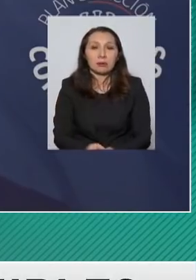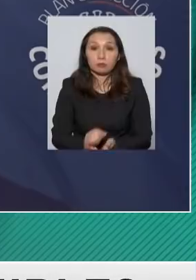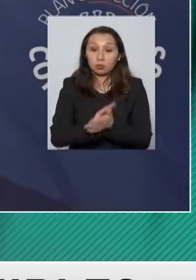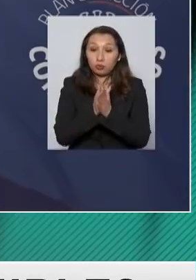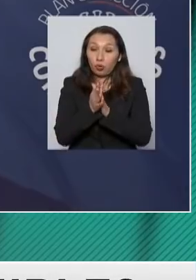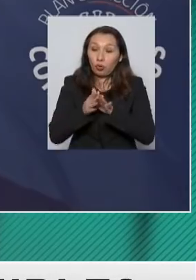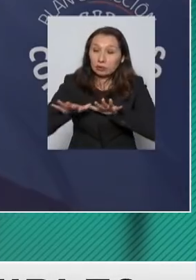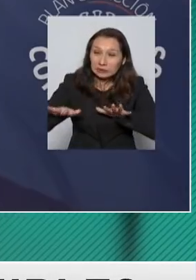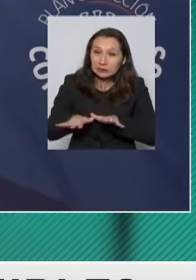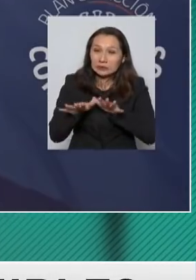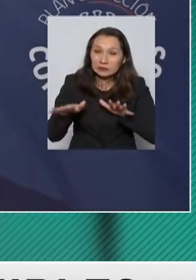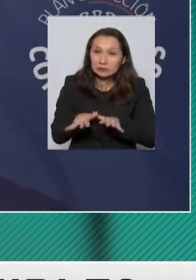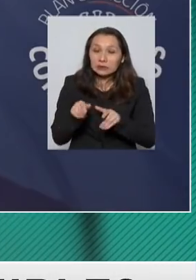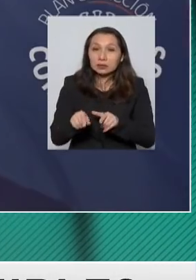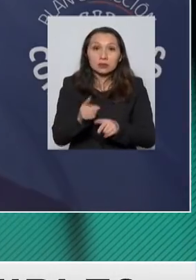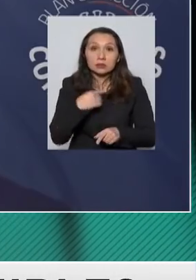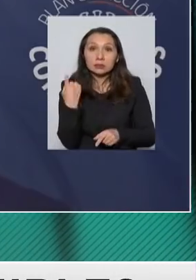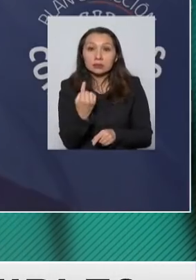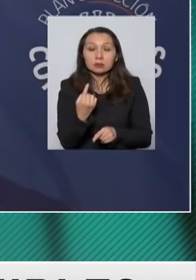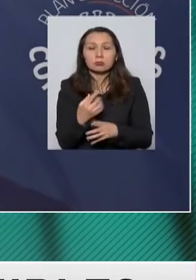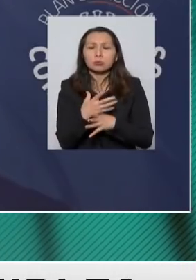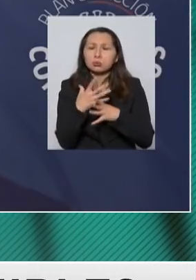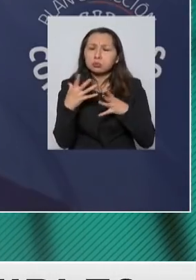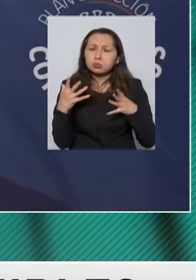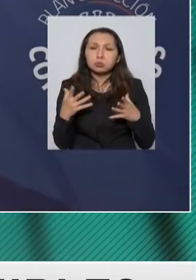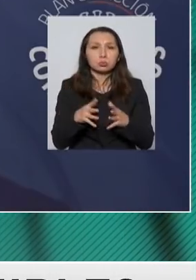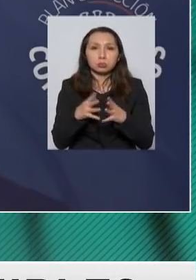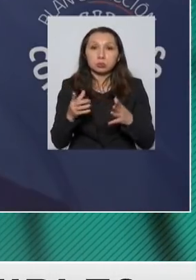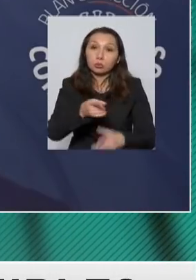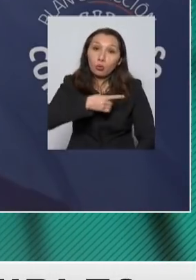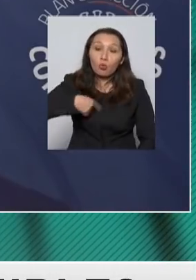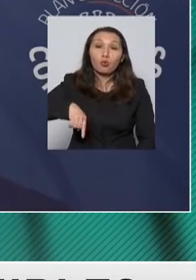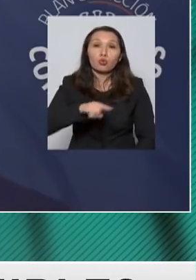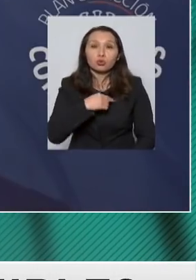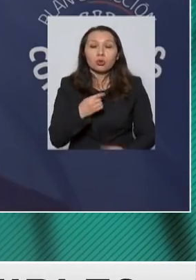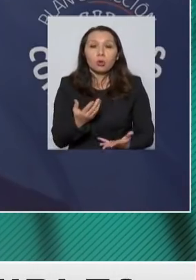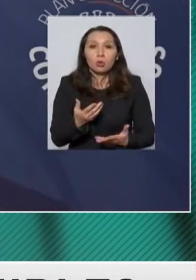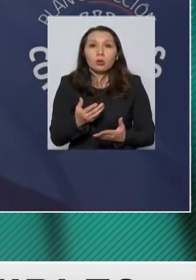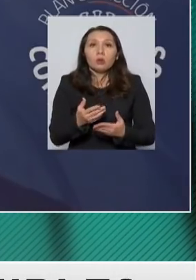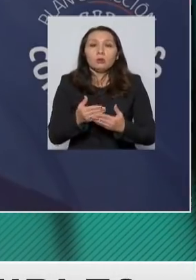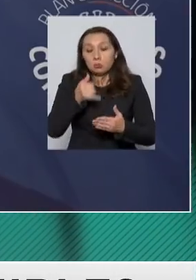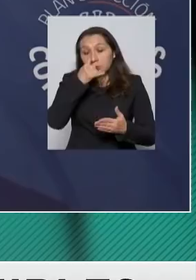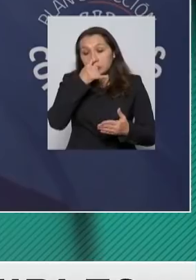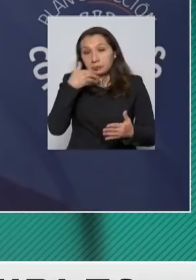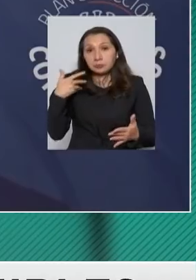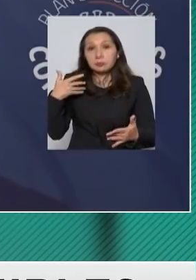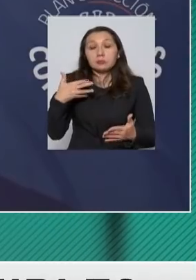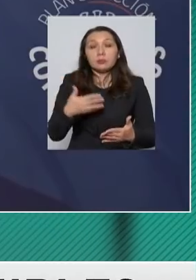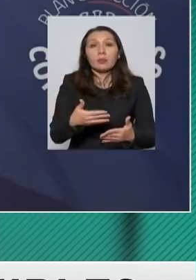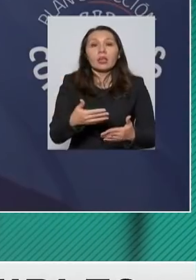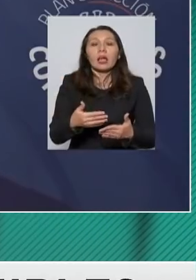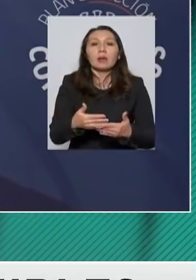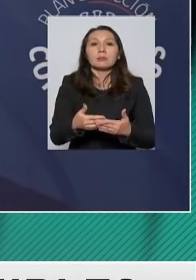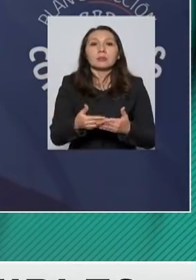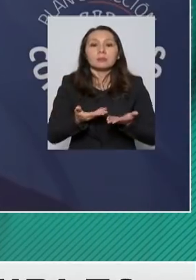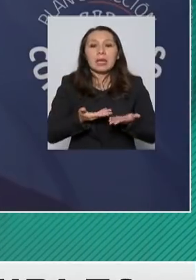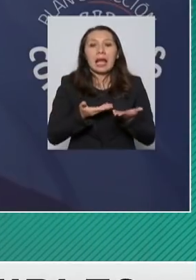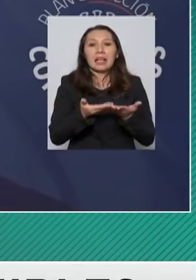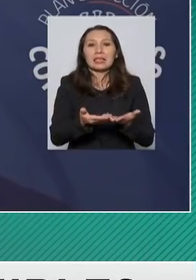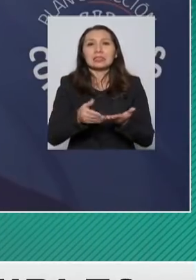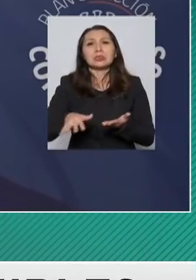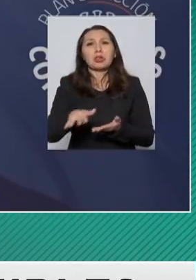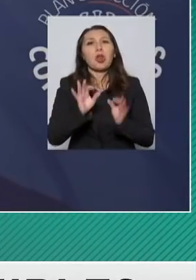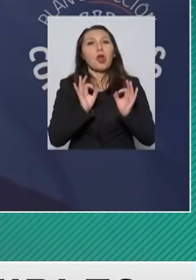este esfuerzo es grandioso. Nosotros hemos pasado de atender una